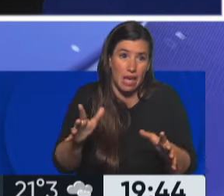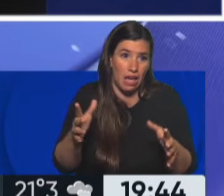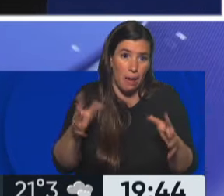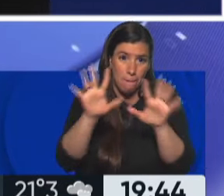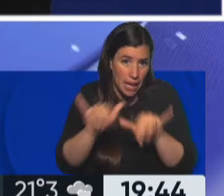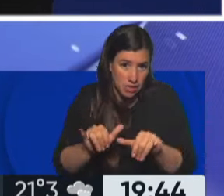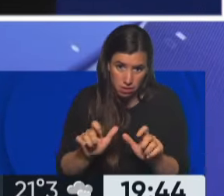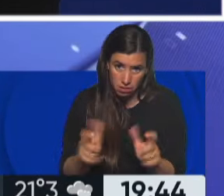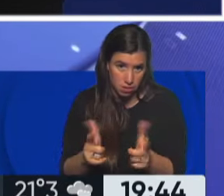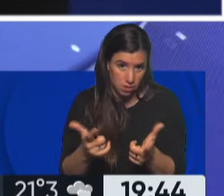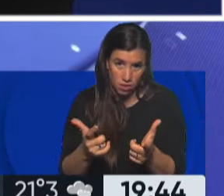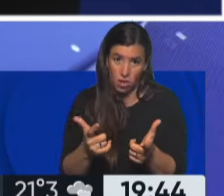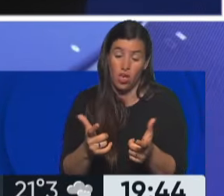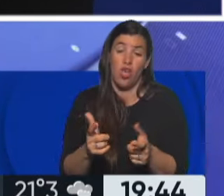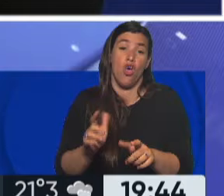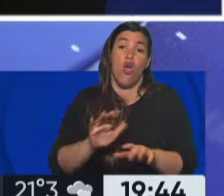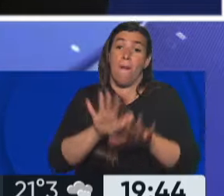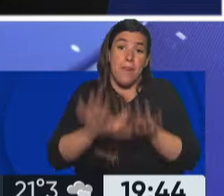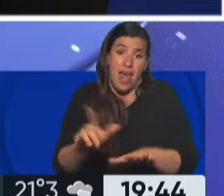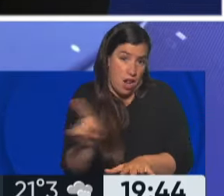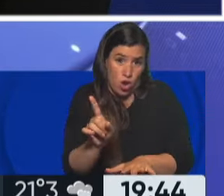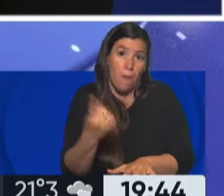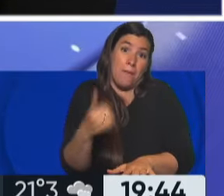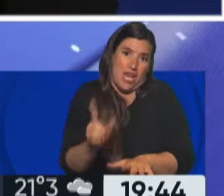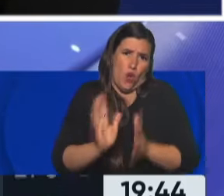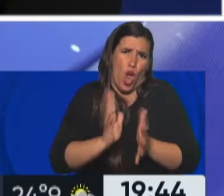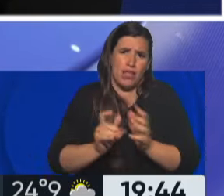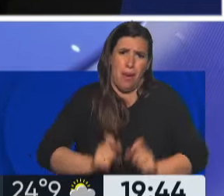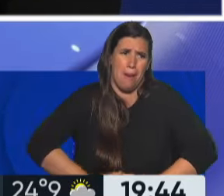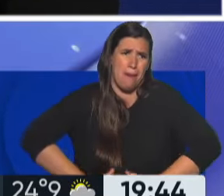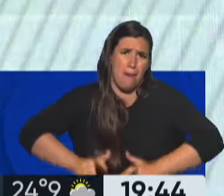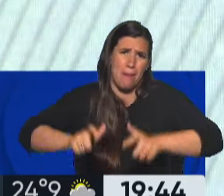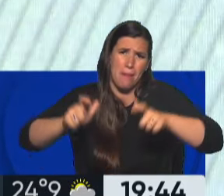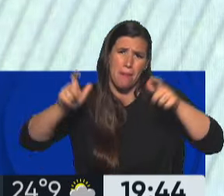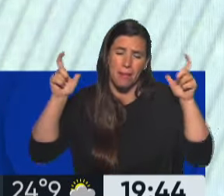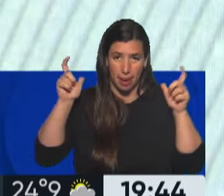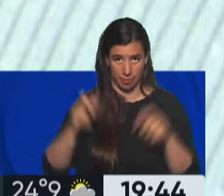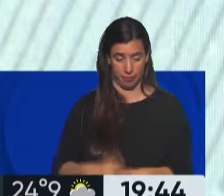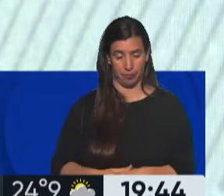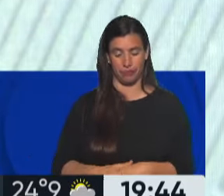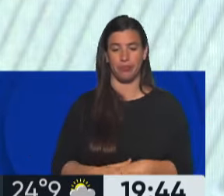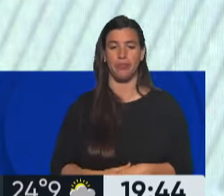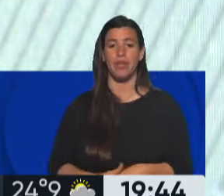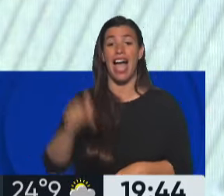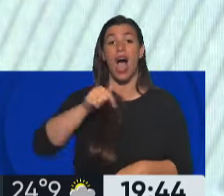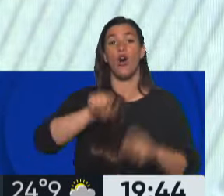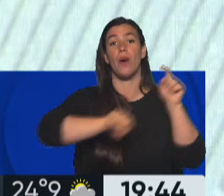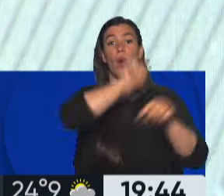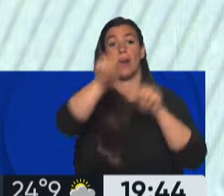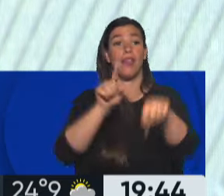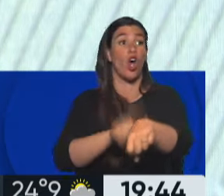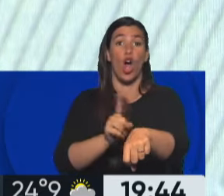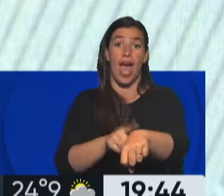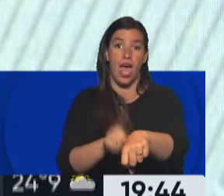No solo no cesa, sino que la violencia continúa escalando. Bueno, lo vimos ayer, Leticia, ¿no? Ahora los bombardeos no sabe de horario.